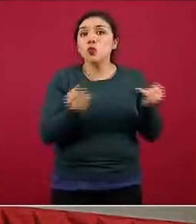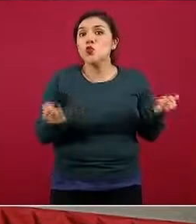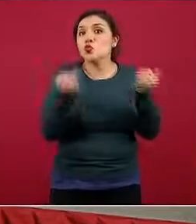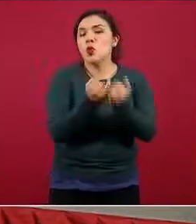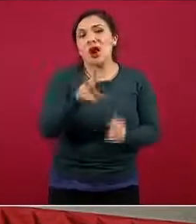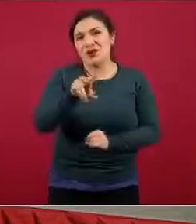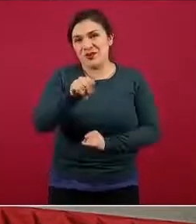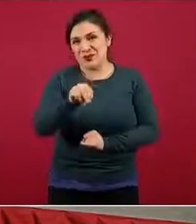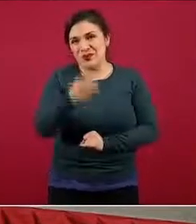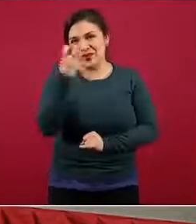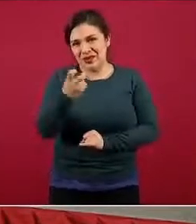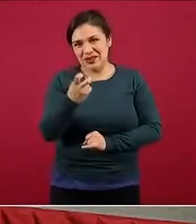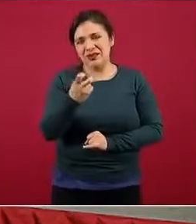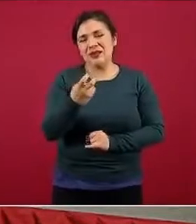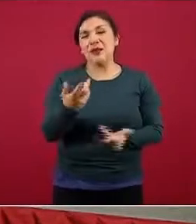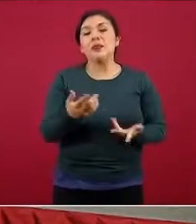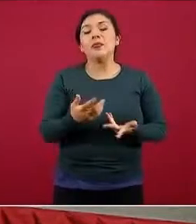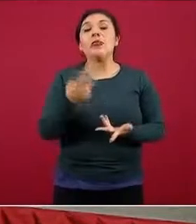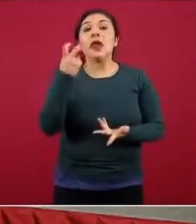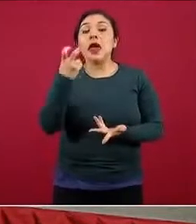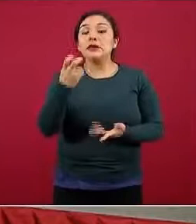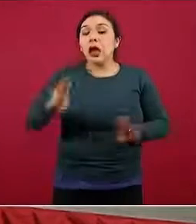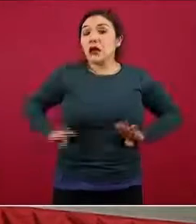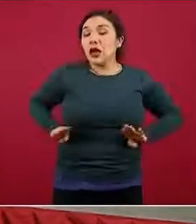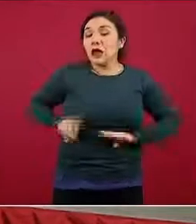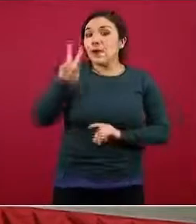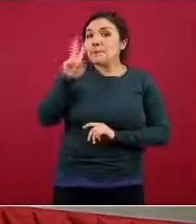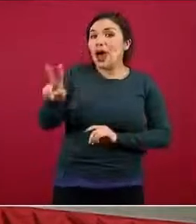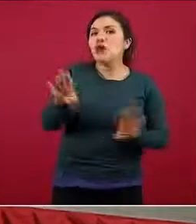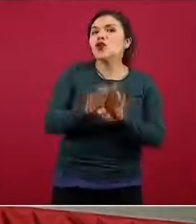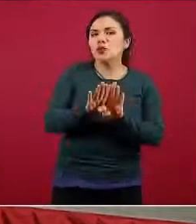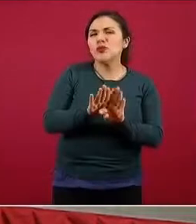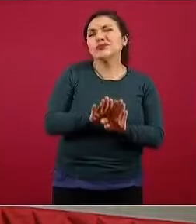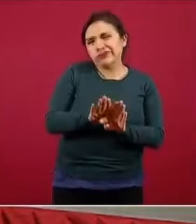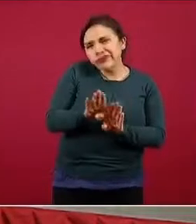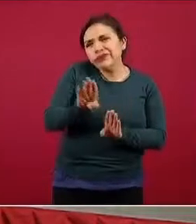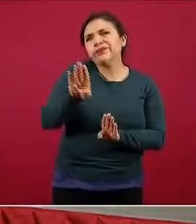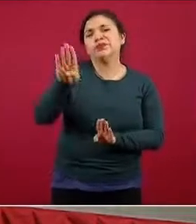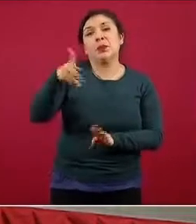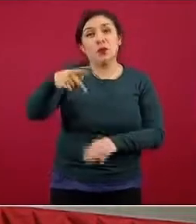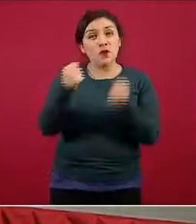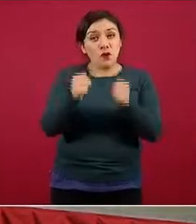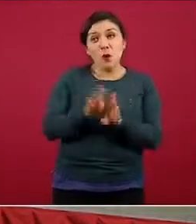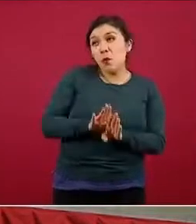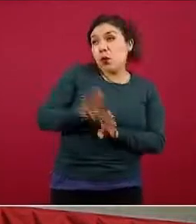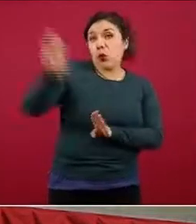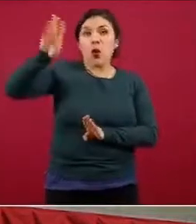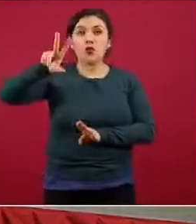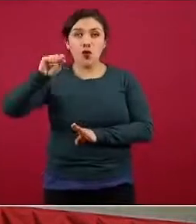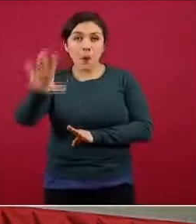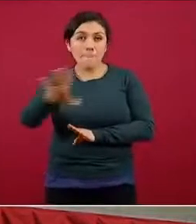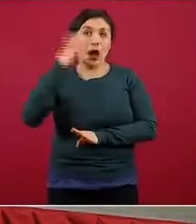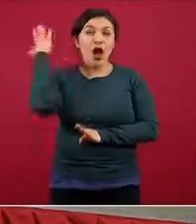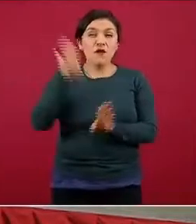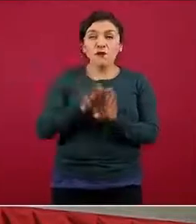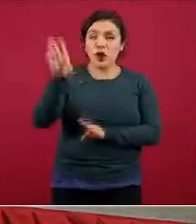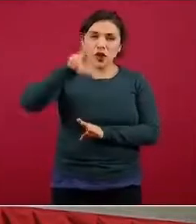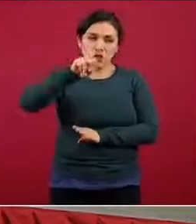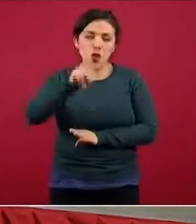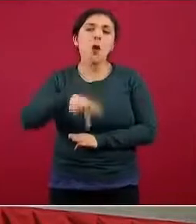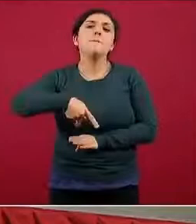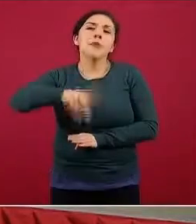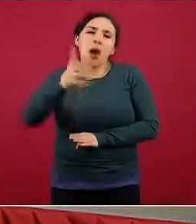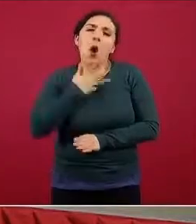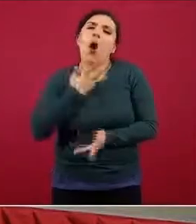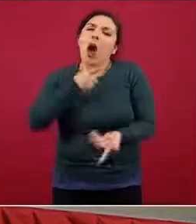se van incrementando semana con semana. Esta tiene una pendiente menos intensa, la velocidad es menos intensa, pero